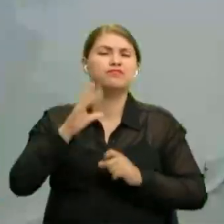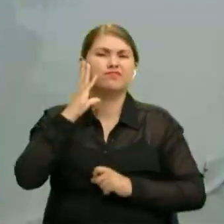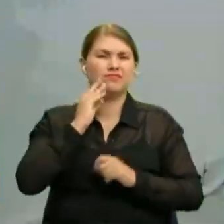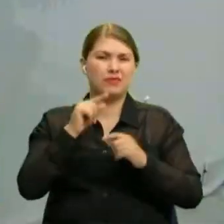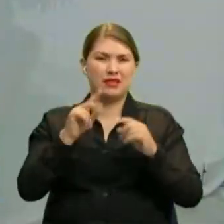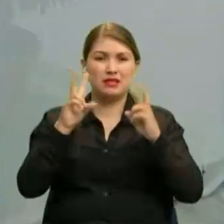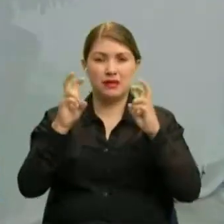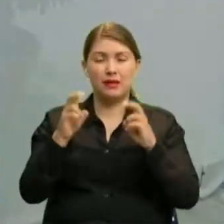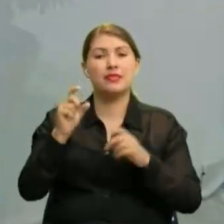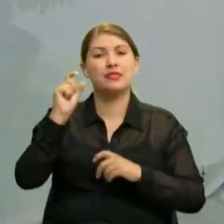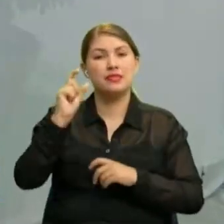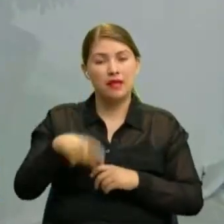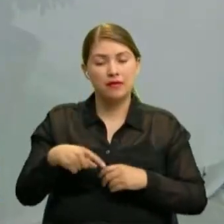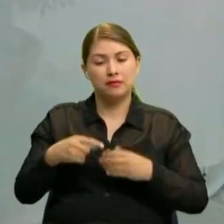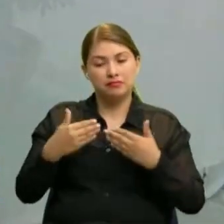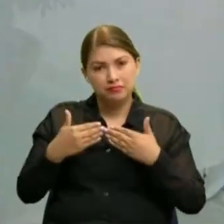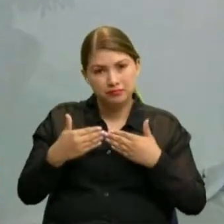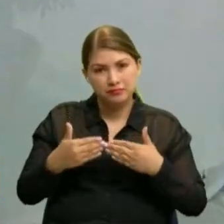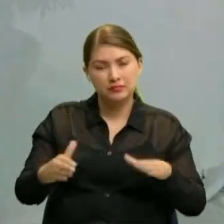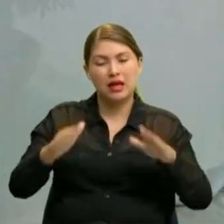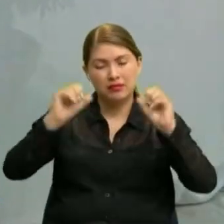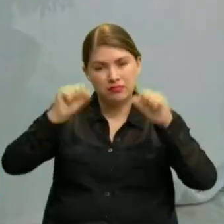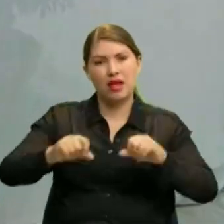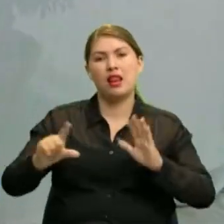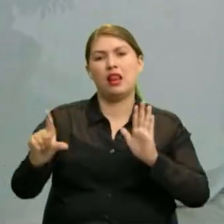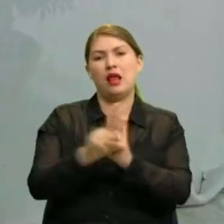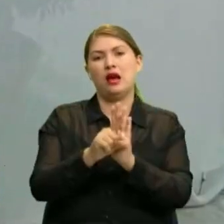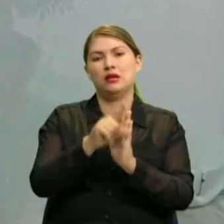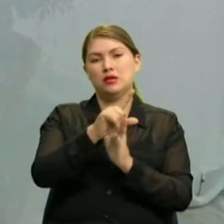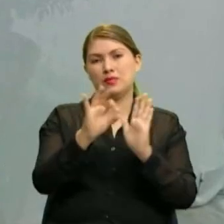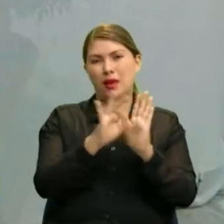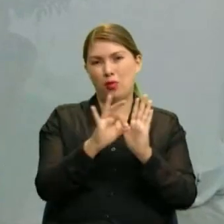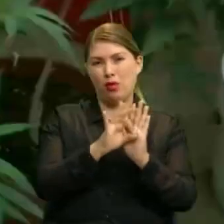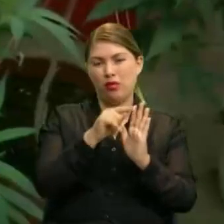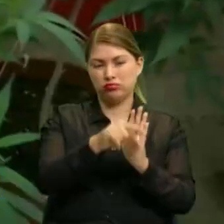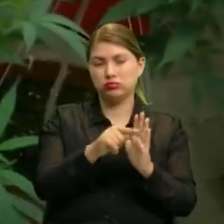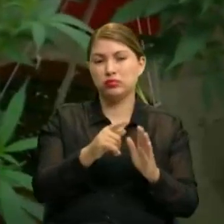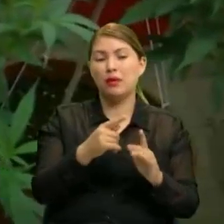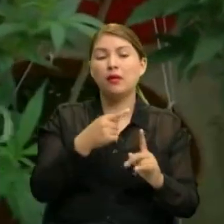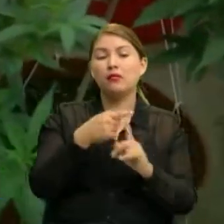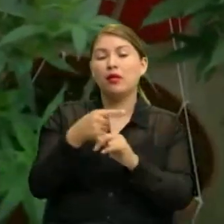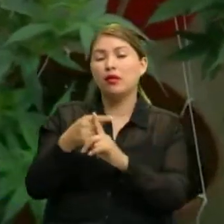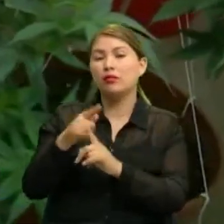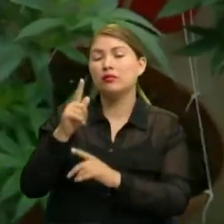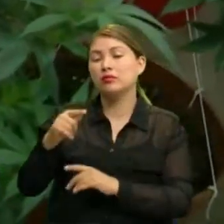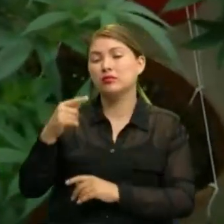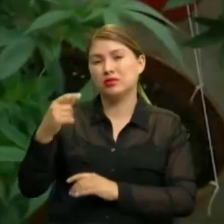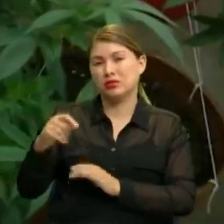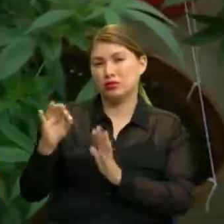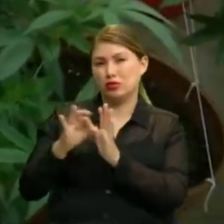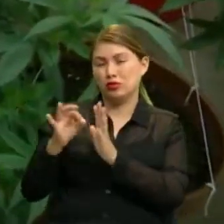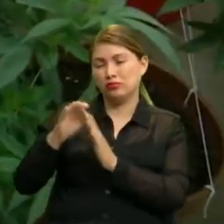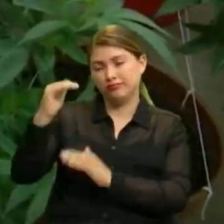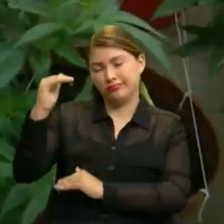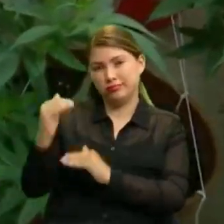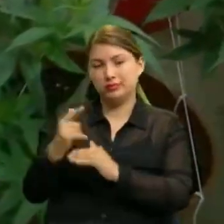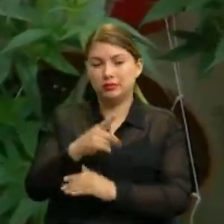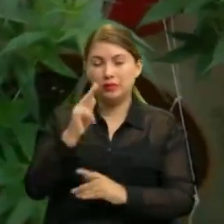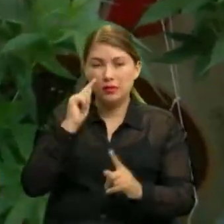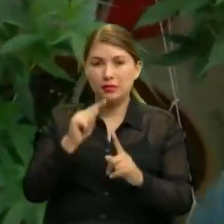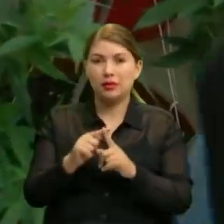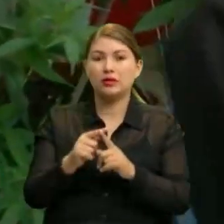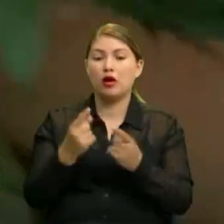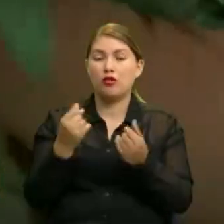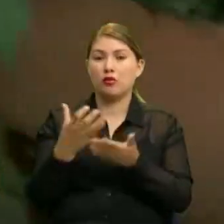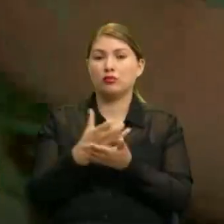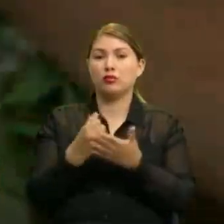materia han dicho que se debe abrir el camino a la legalización para disminuir los efectos negativos alrededor del consumo de las drogas que permitan golpear